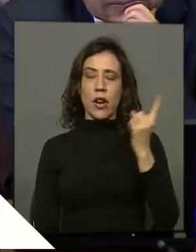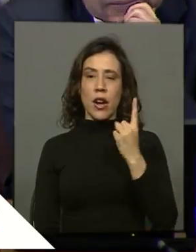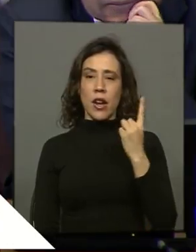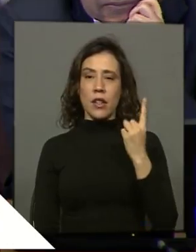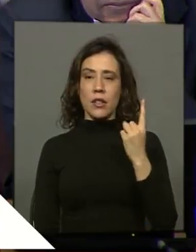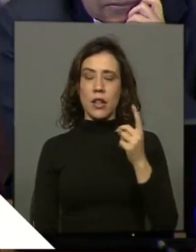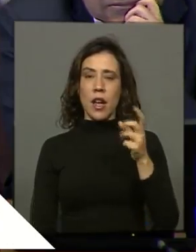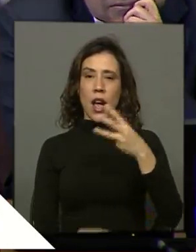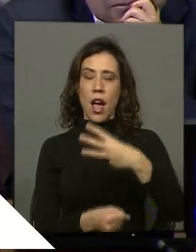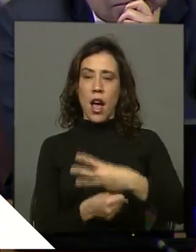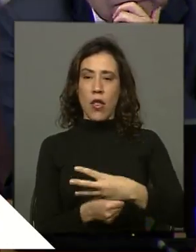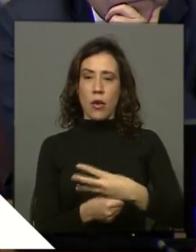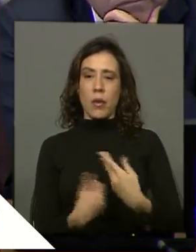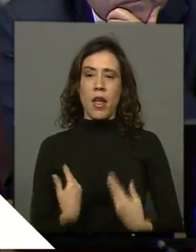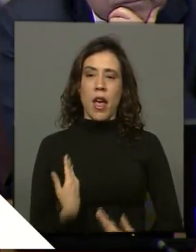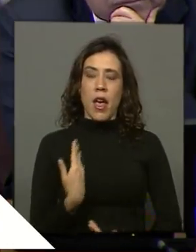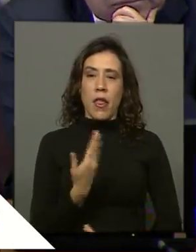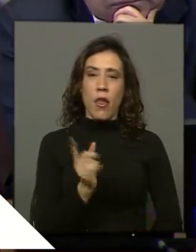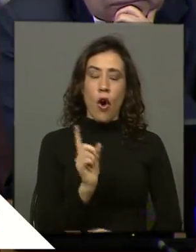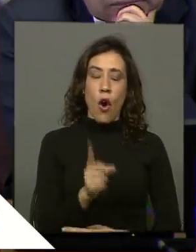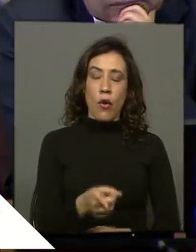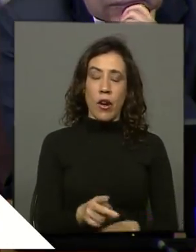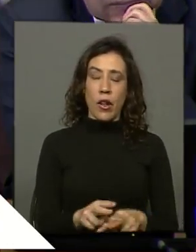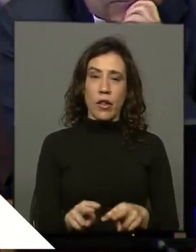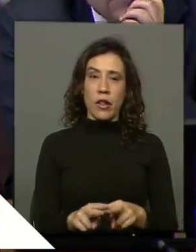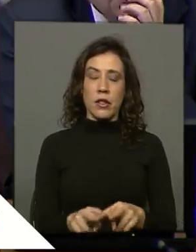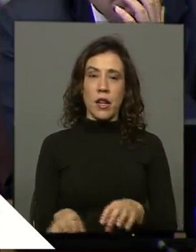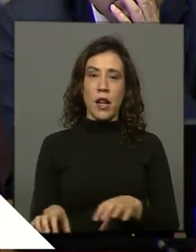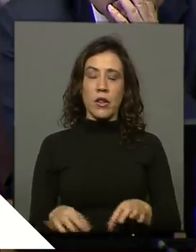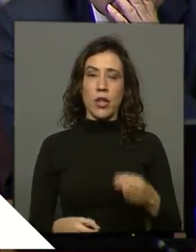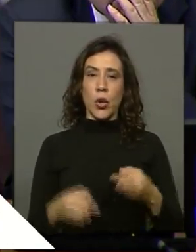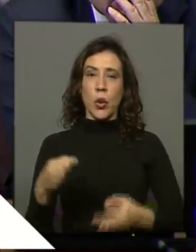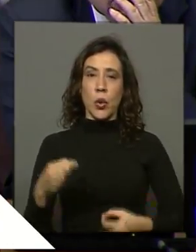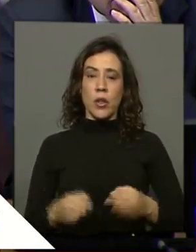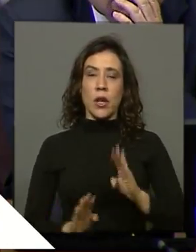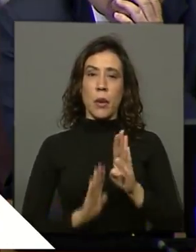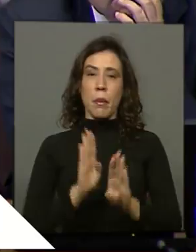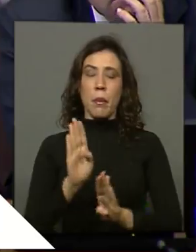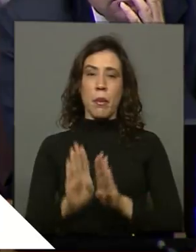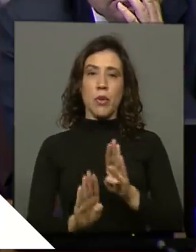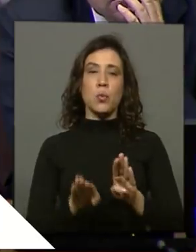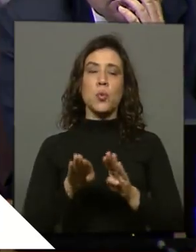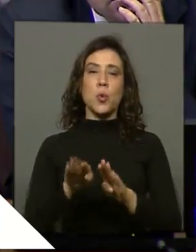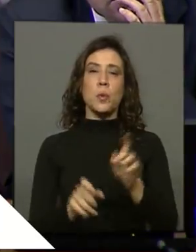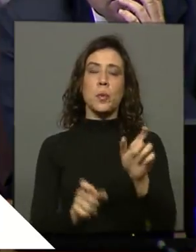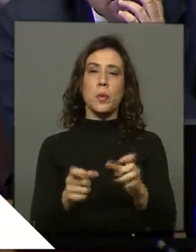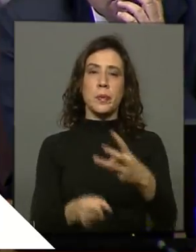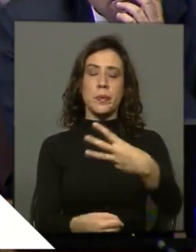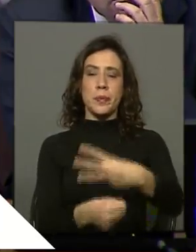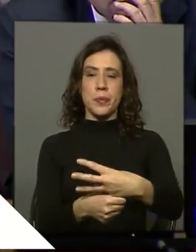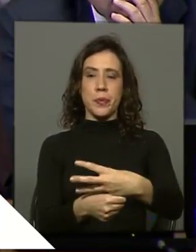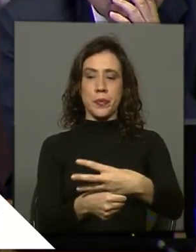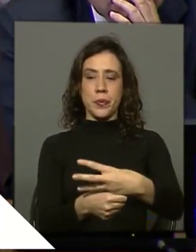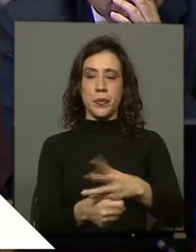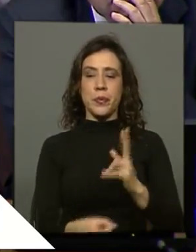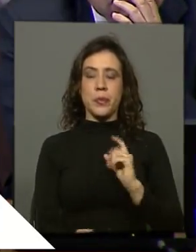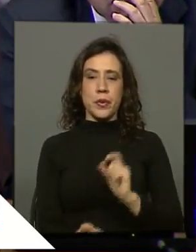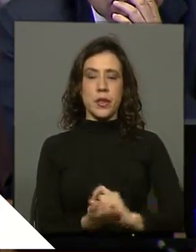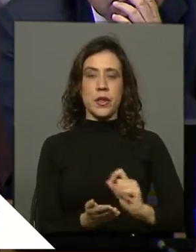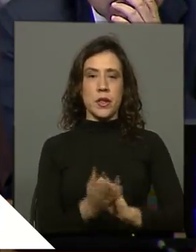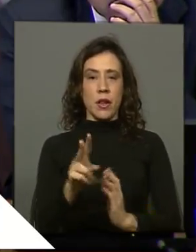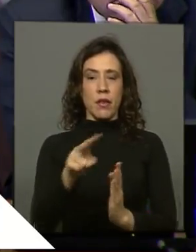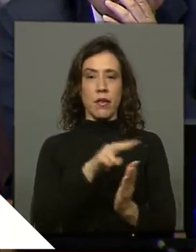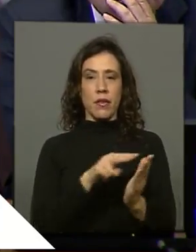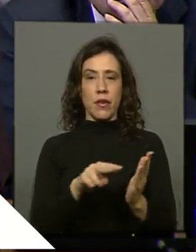del adulto mayor otorgando y obligando a ejercer las acciones judiciales de protección en favor de los adultos mayores el señor secretario da